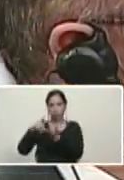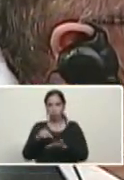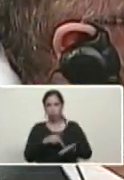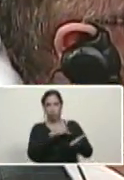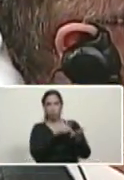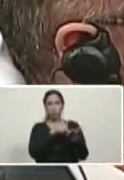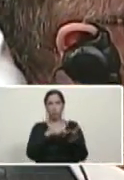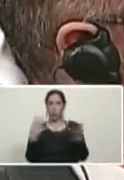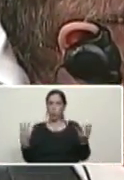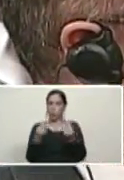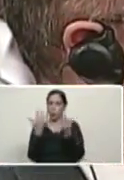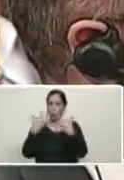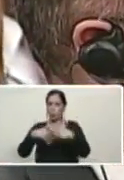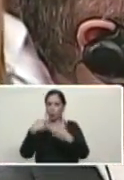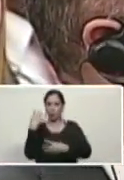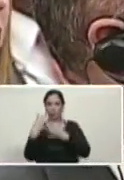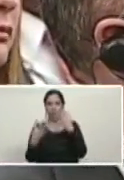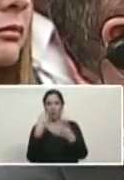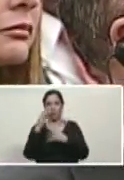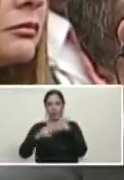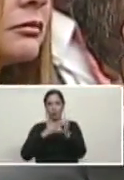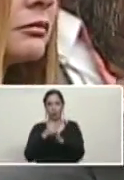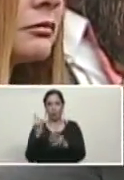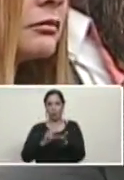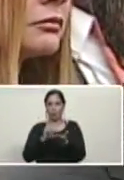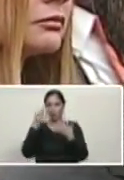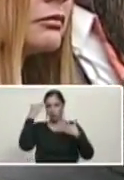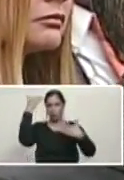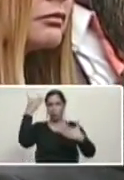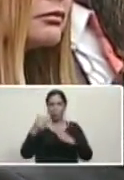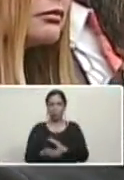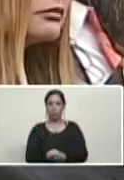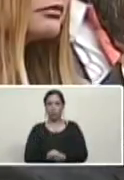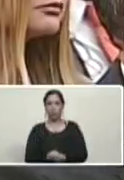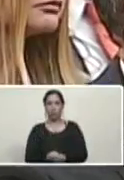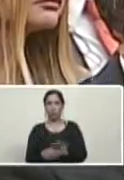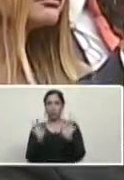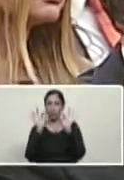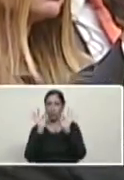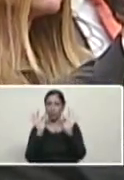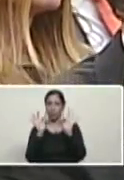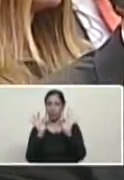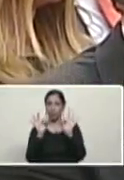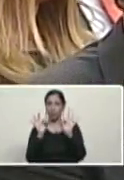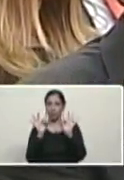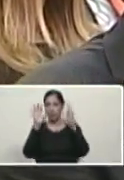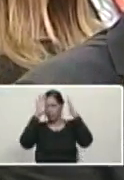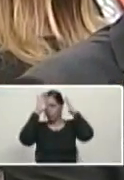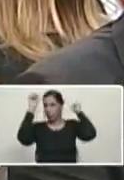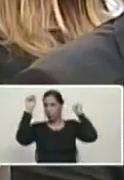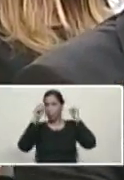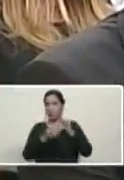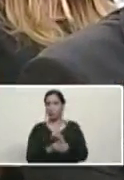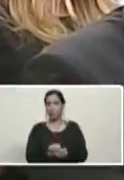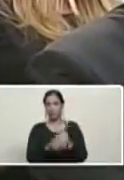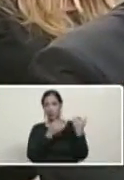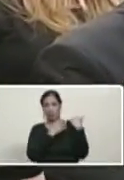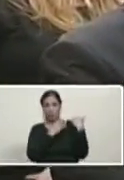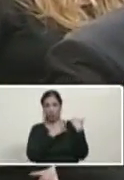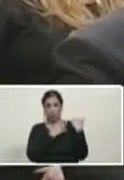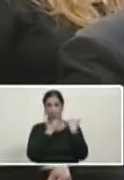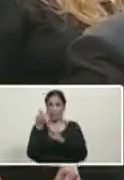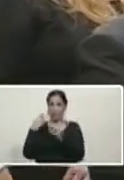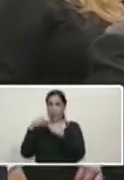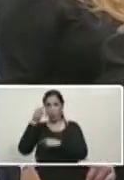sus empresas en la Feria Internacional del Libro. Quiero saludarlos de manera muy especial a los embajadores y encargados de negocios de